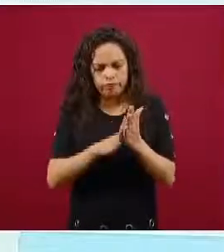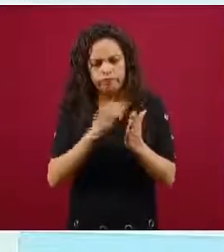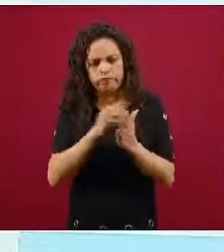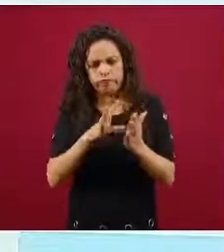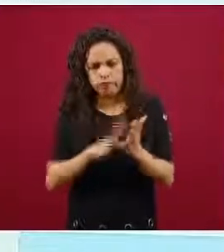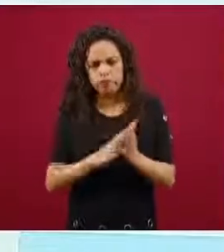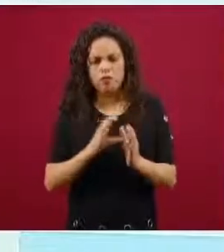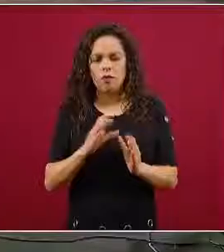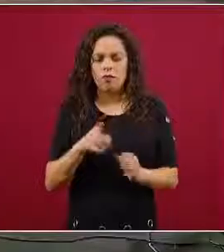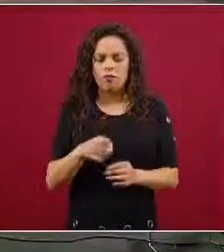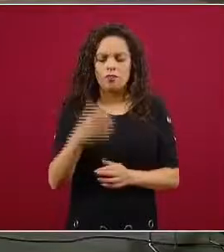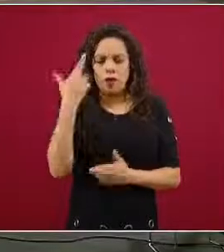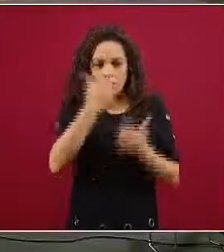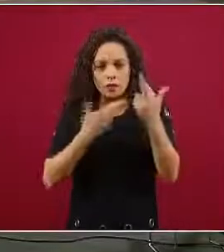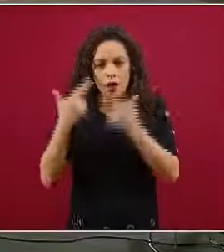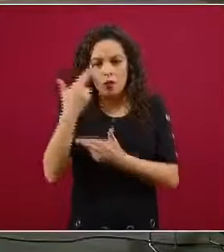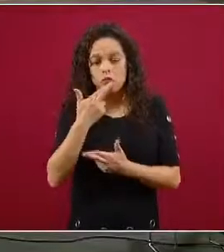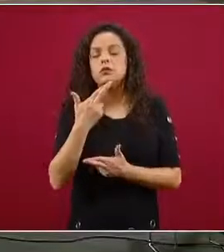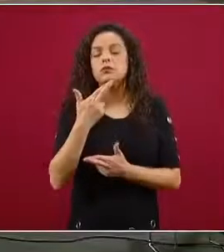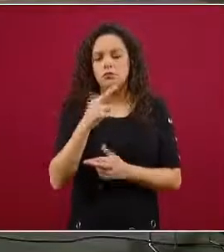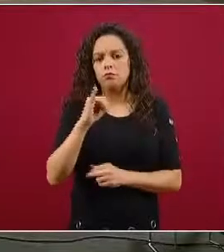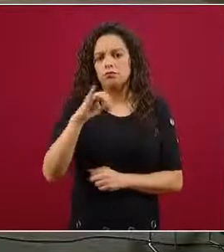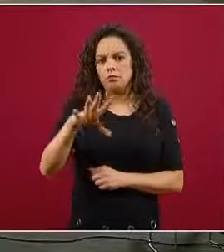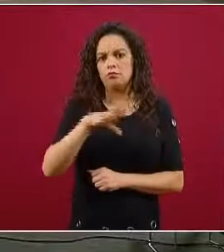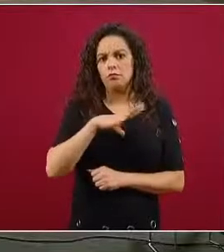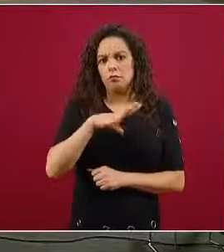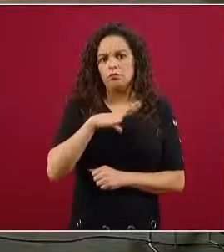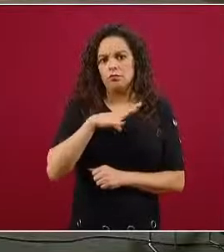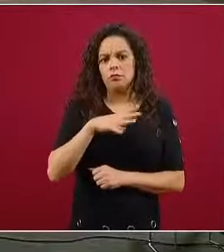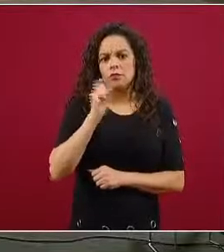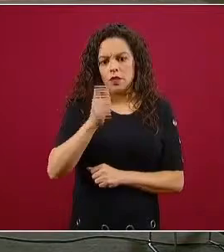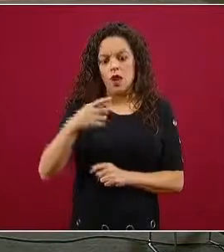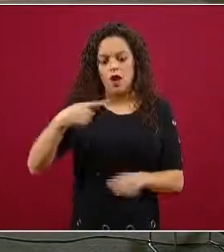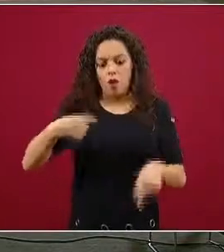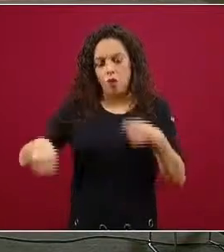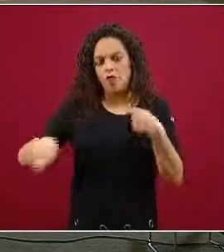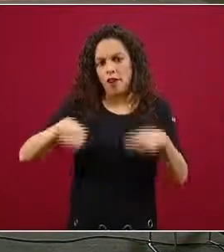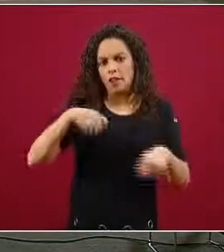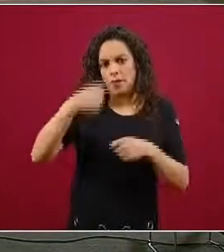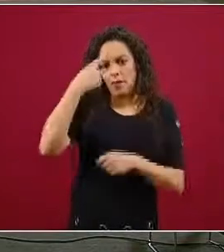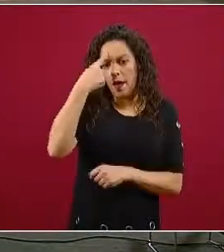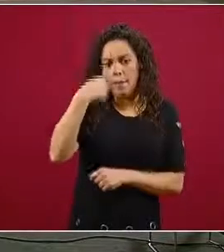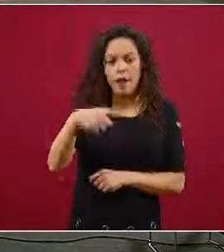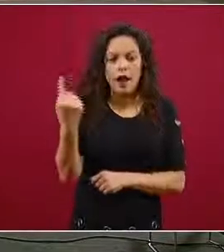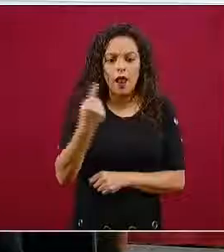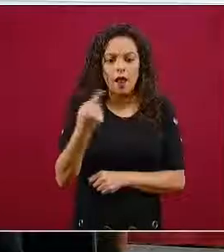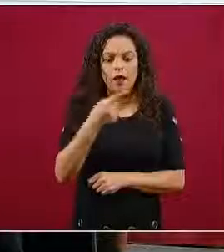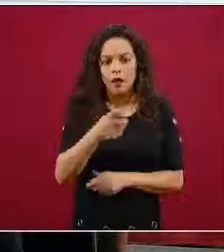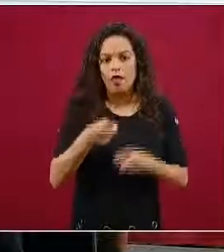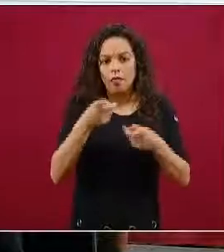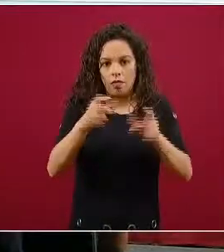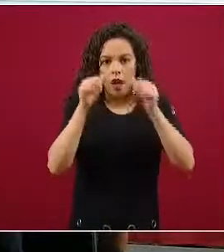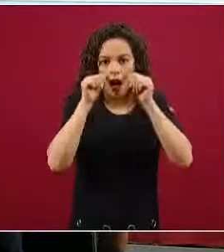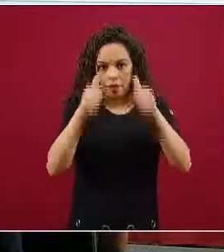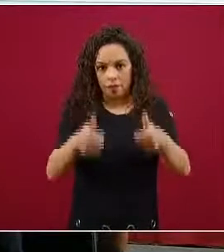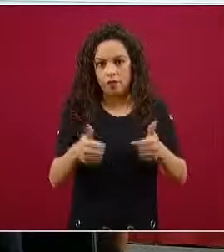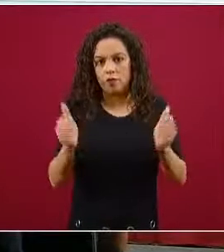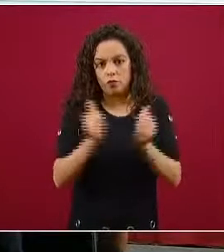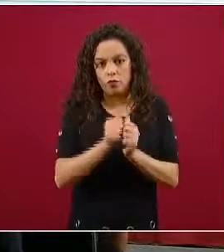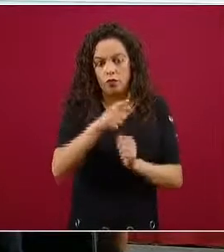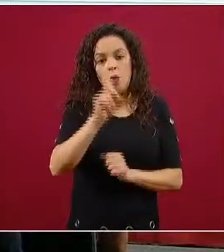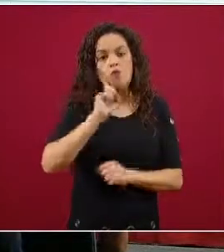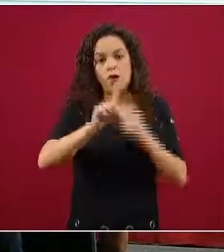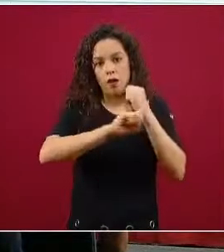cierta flexibilidad, como decía, sobre todo al principio del embarazo, pero esta atención no se interrumpe. Por